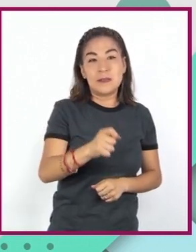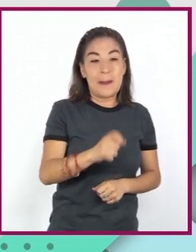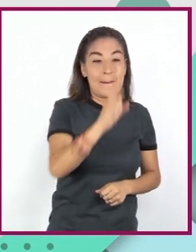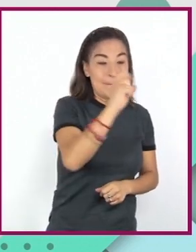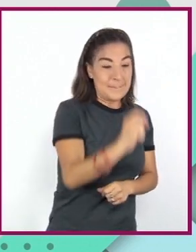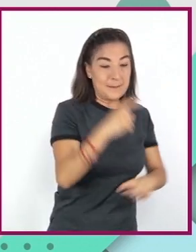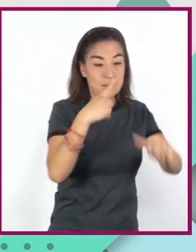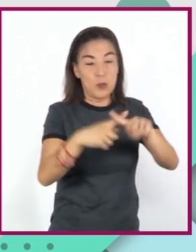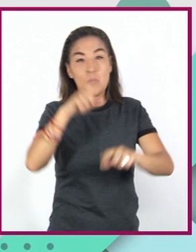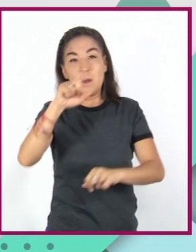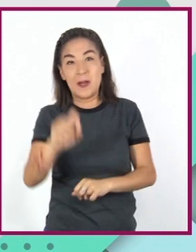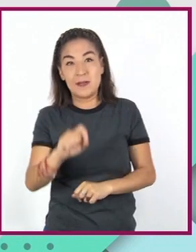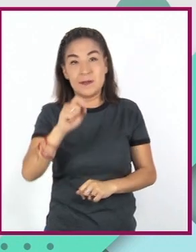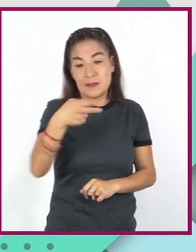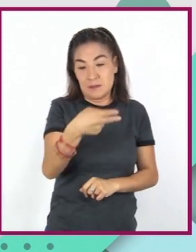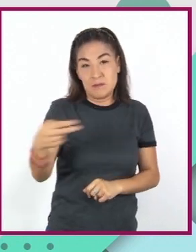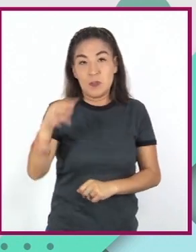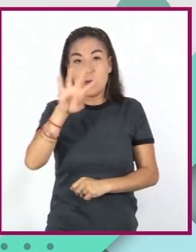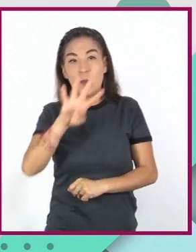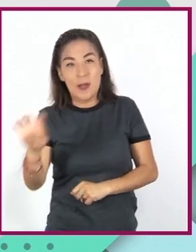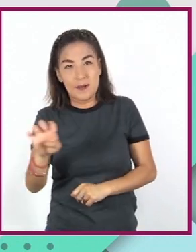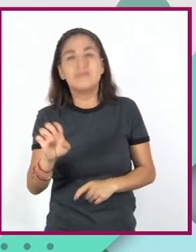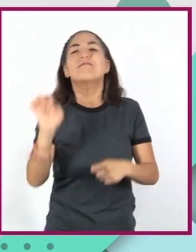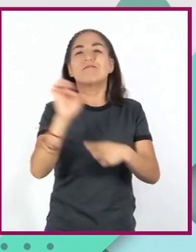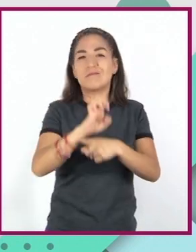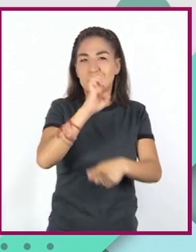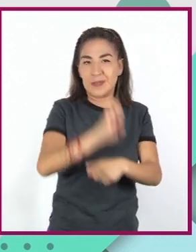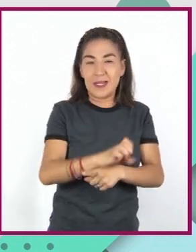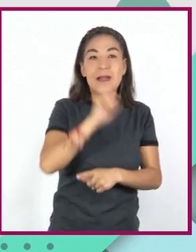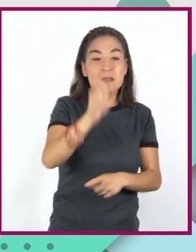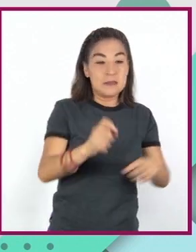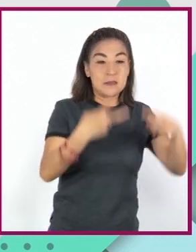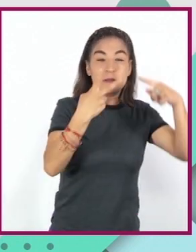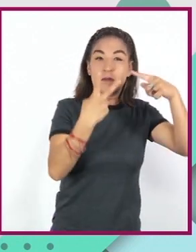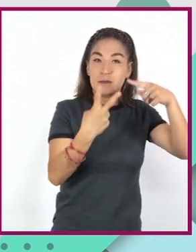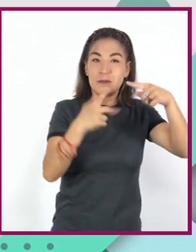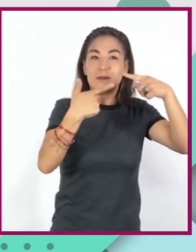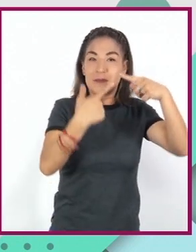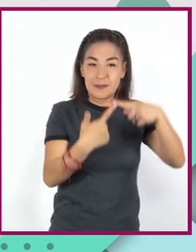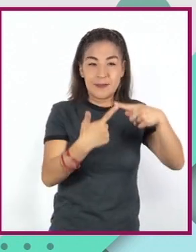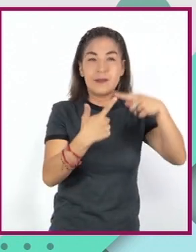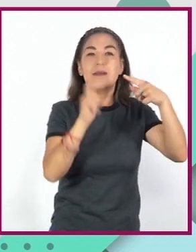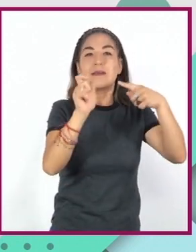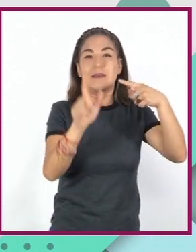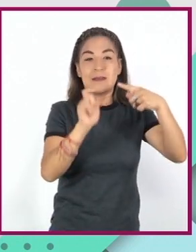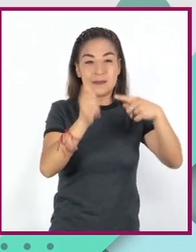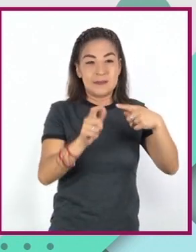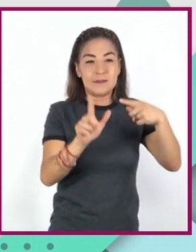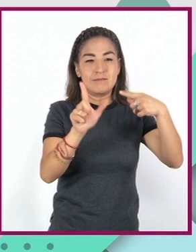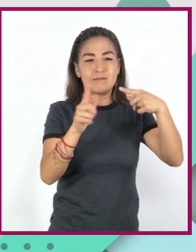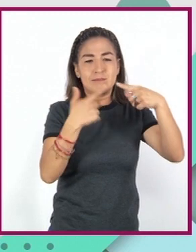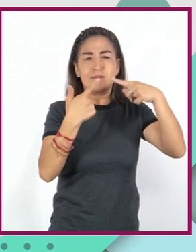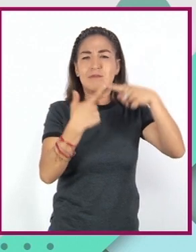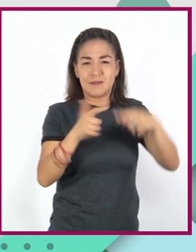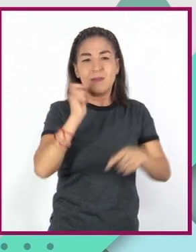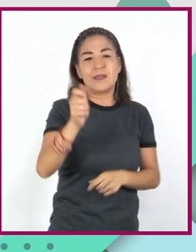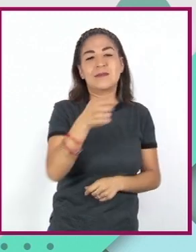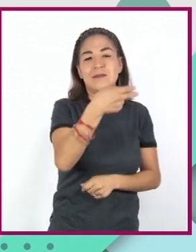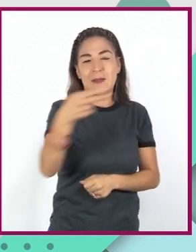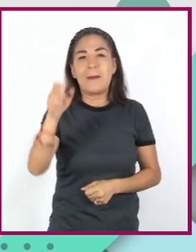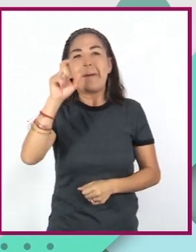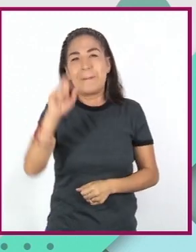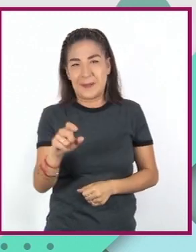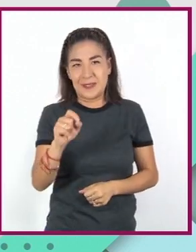20 es igual a 400, entonces la raíz cuadrada de 400 es igual a 20.